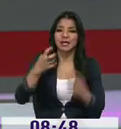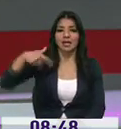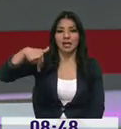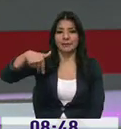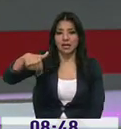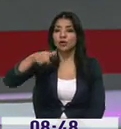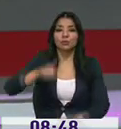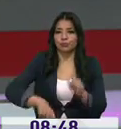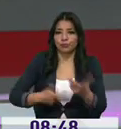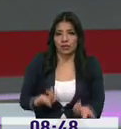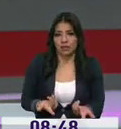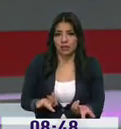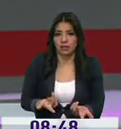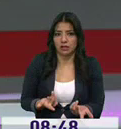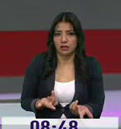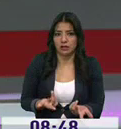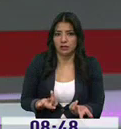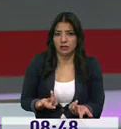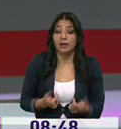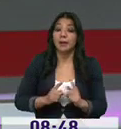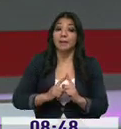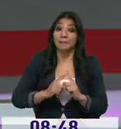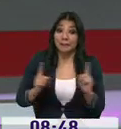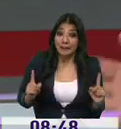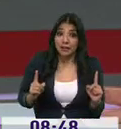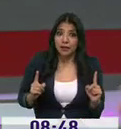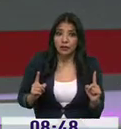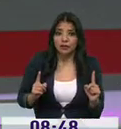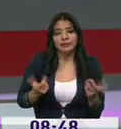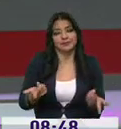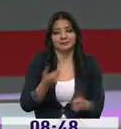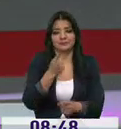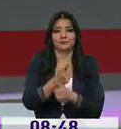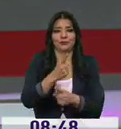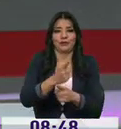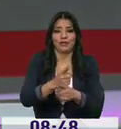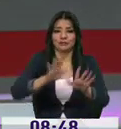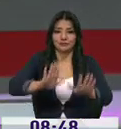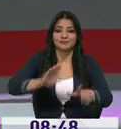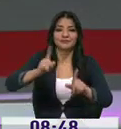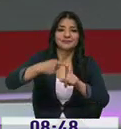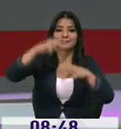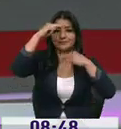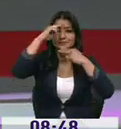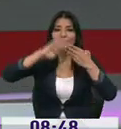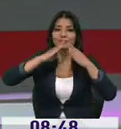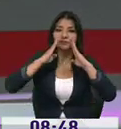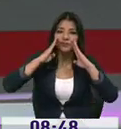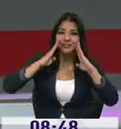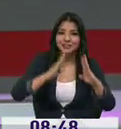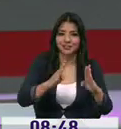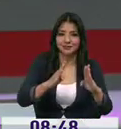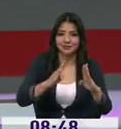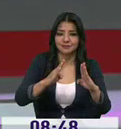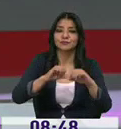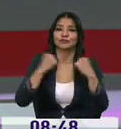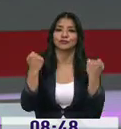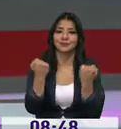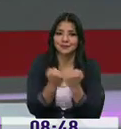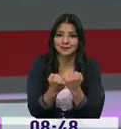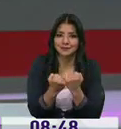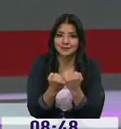todavía por sí solo. Pero ¿saben qué, vecinos? Para eso estamos nosotros. Para eso está el primer noticiero de la comunidad. Para eso está la sociedad, para